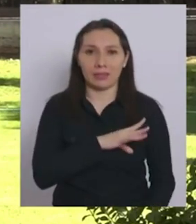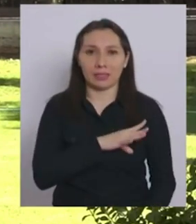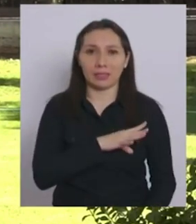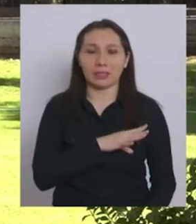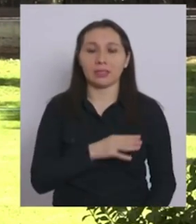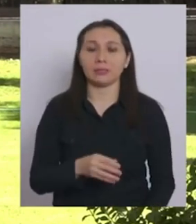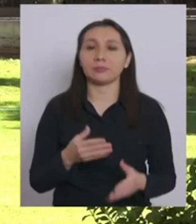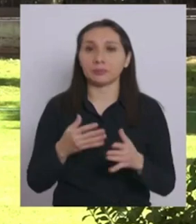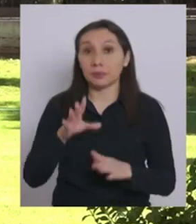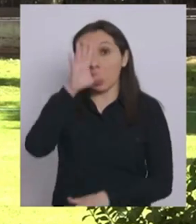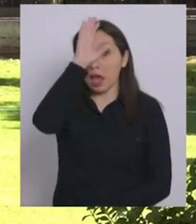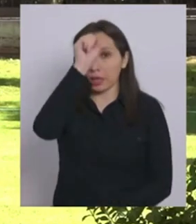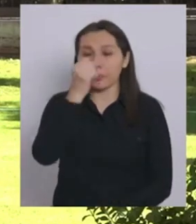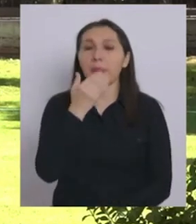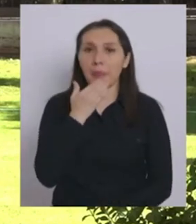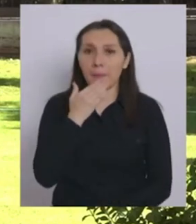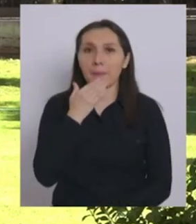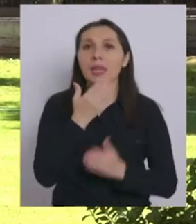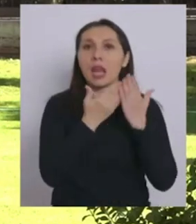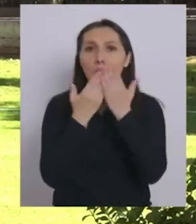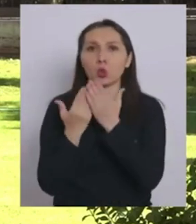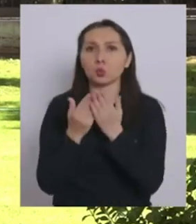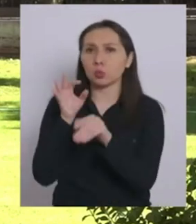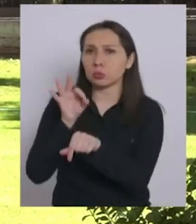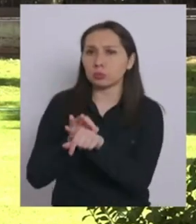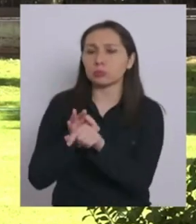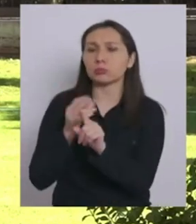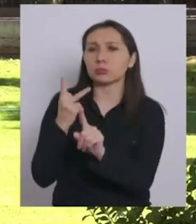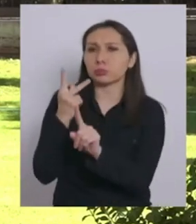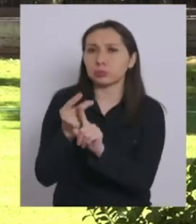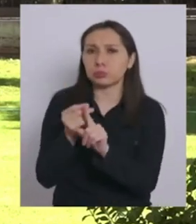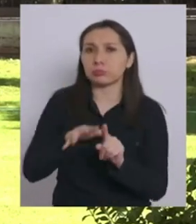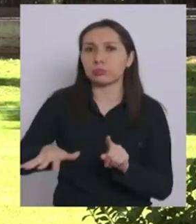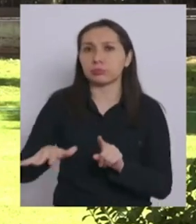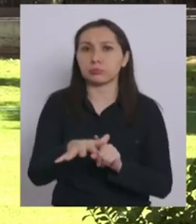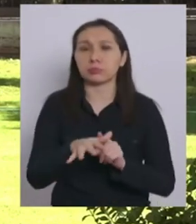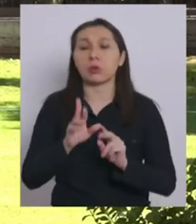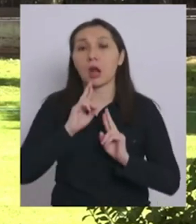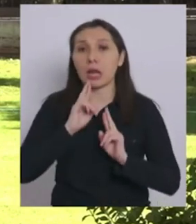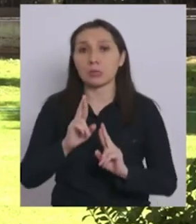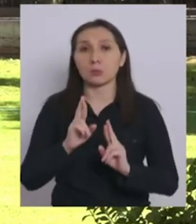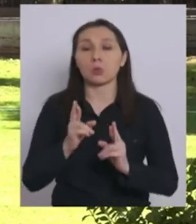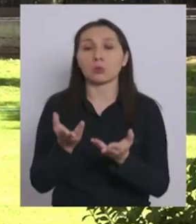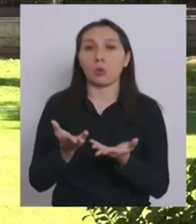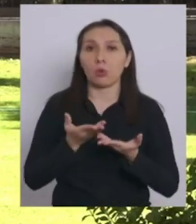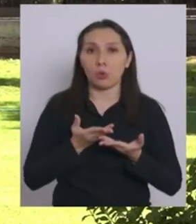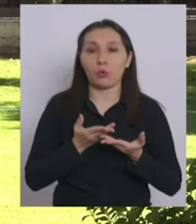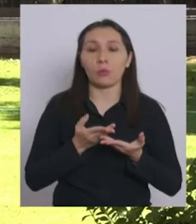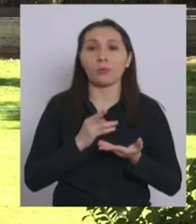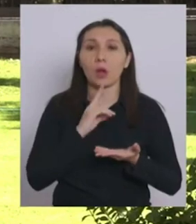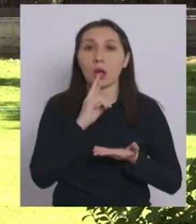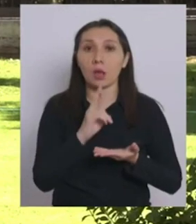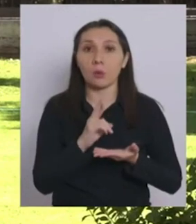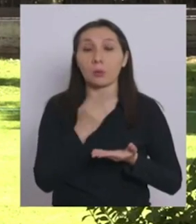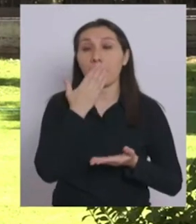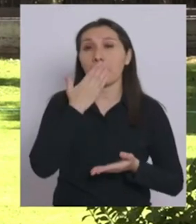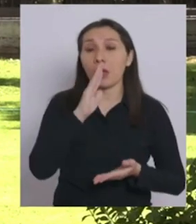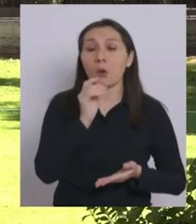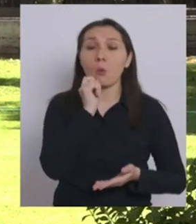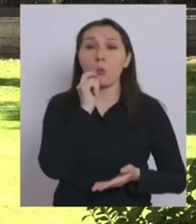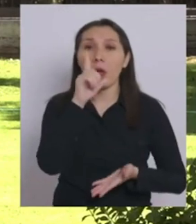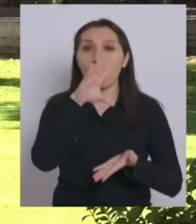argentina también está incluido en los estudios clínicos es un estudio multicéntrico que dio ese resultado el resultado mejor lo obtuvo